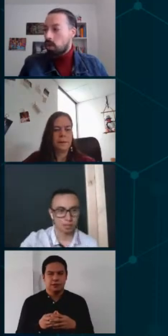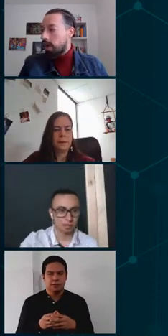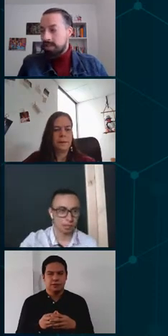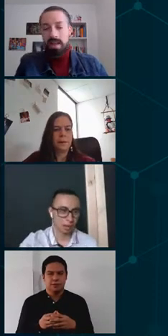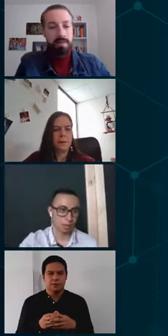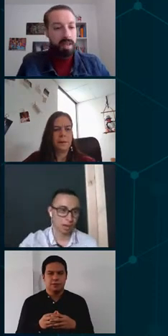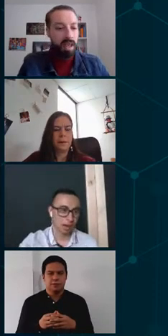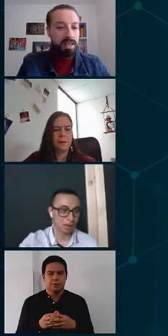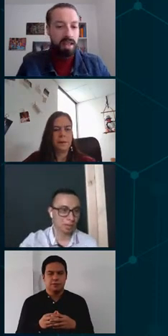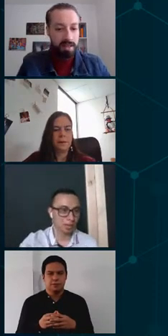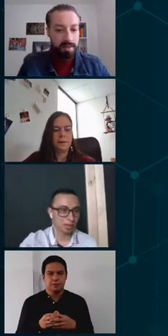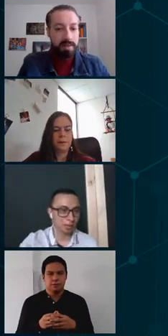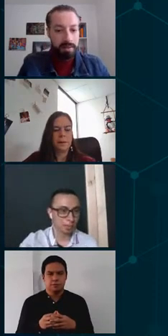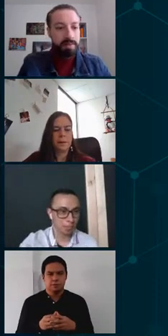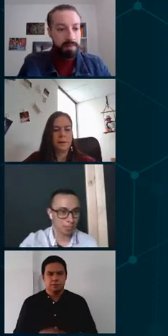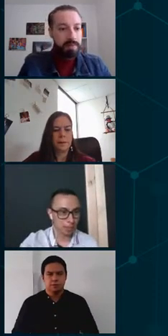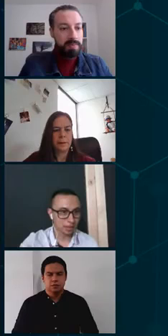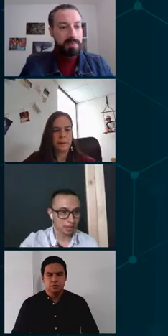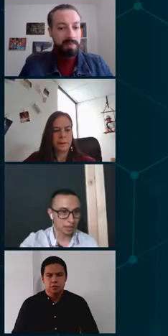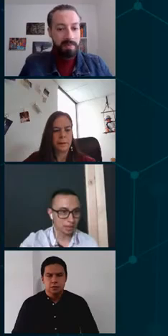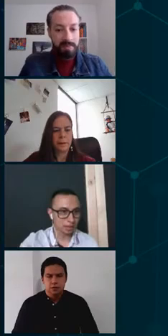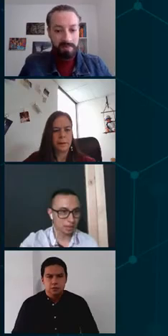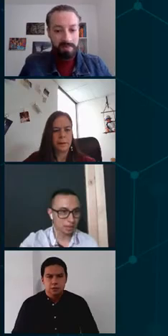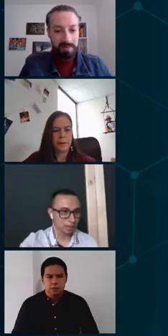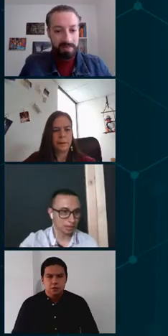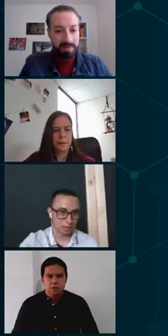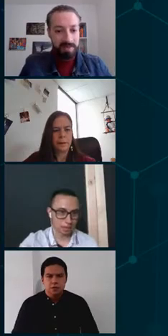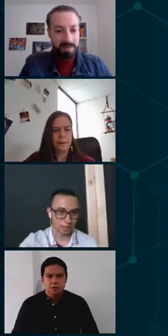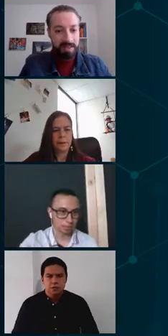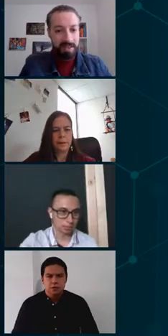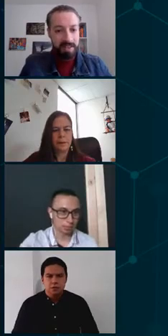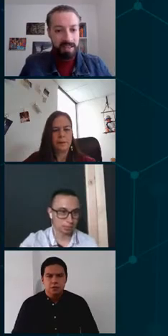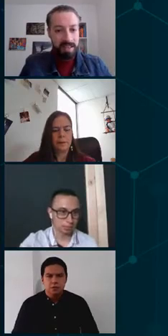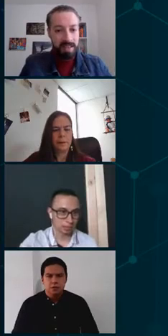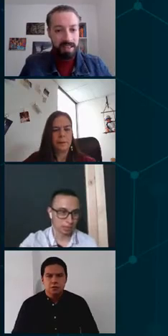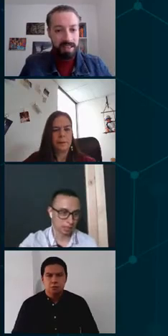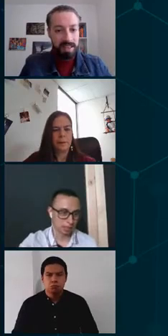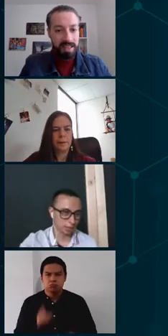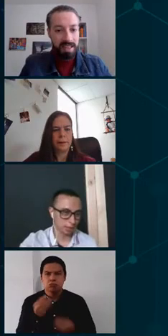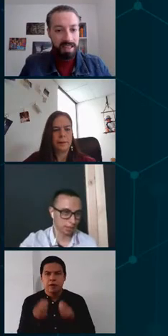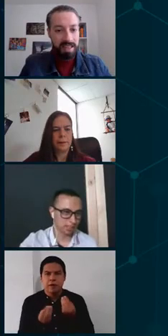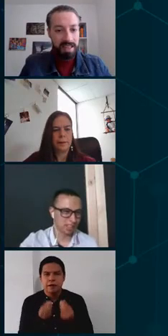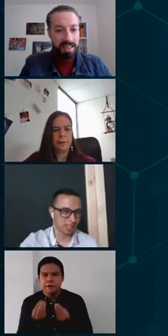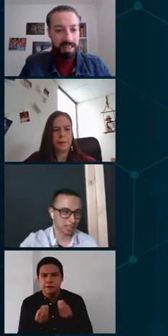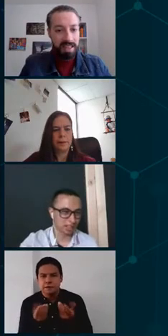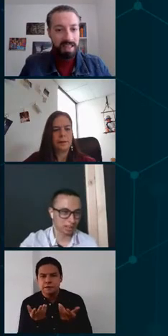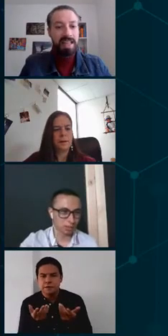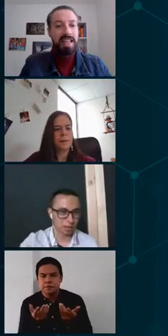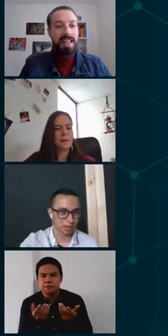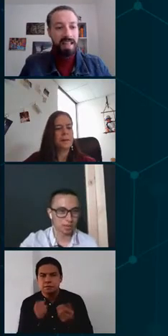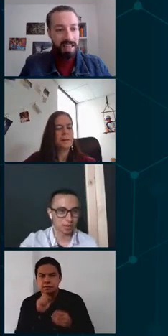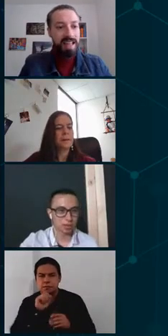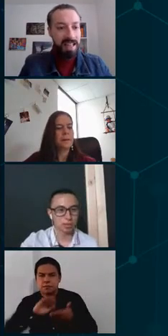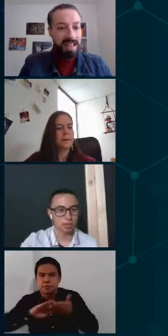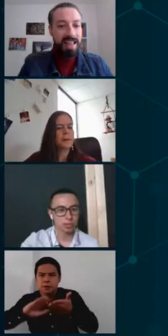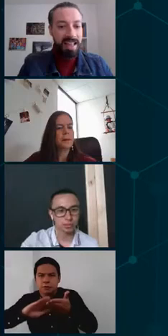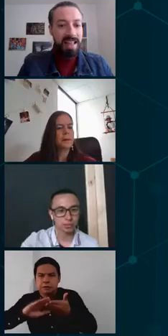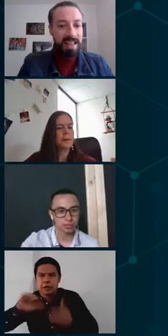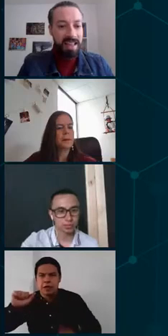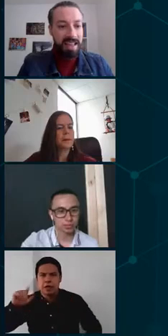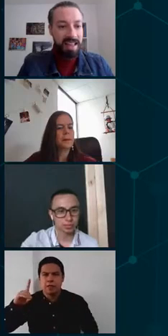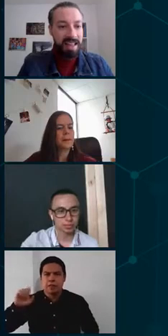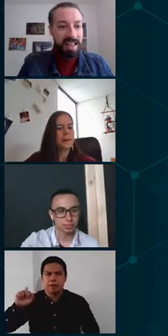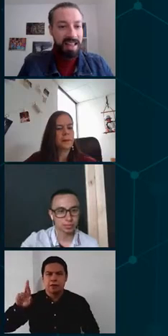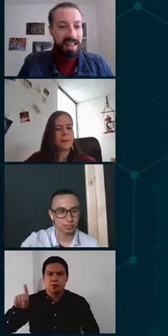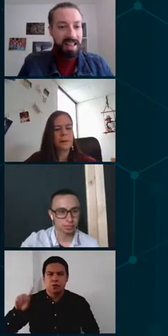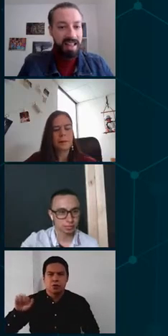dije anteriormente, no, pues, no sé. Vacunarme. ¿Qué dice? ¿Qué hace? Perdón, perdón, Anderson, lo desconectar que los pasa es que igual en